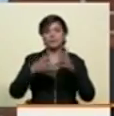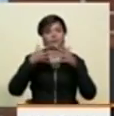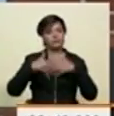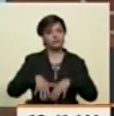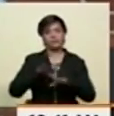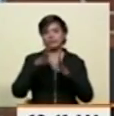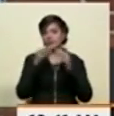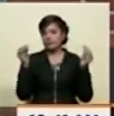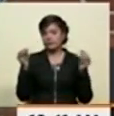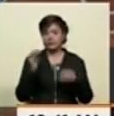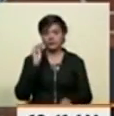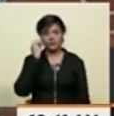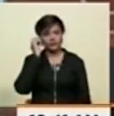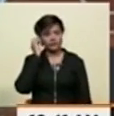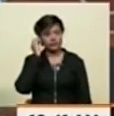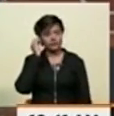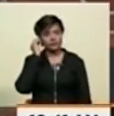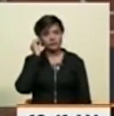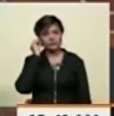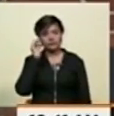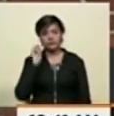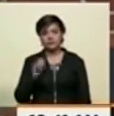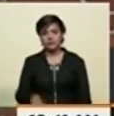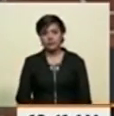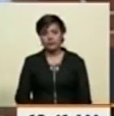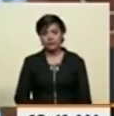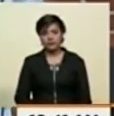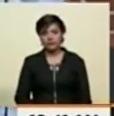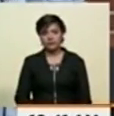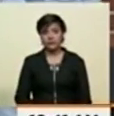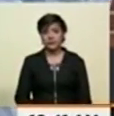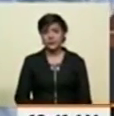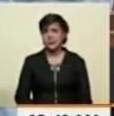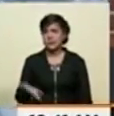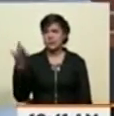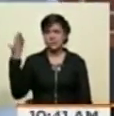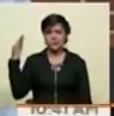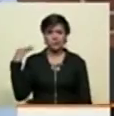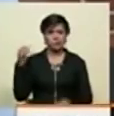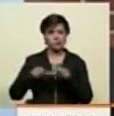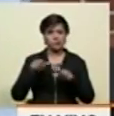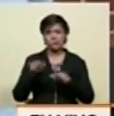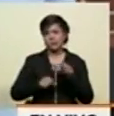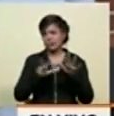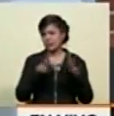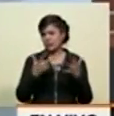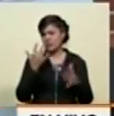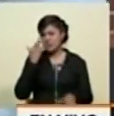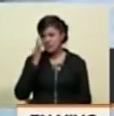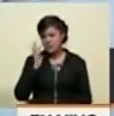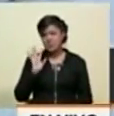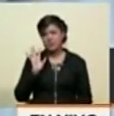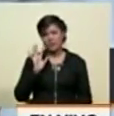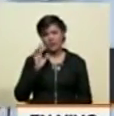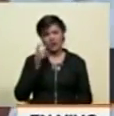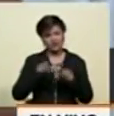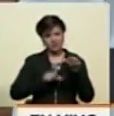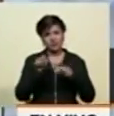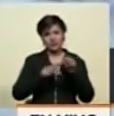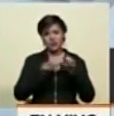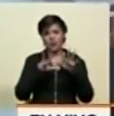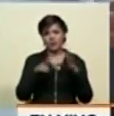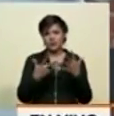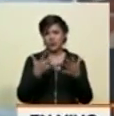nuestras? Que nos las copiamos de Adam Smith por allá por el siglo XVIII, creo. Siglo XVIII fue que Adam Smith